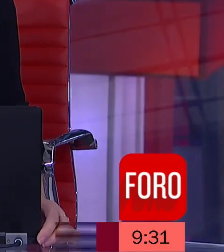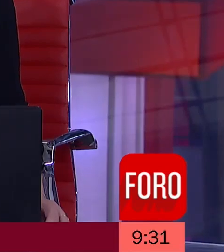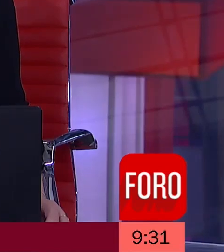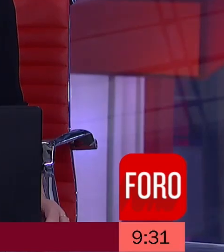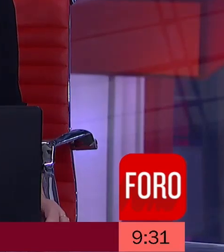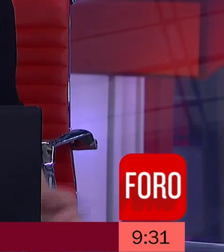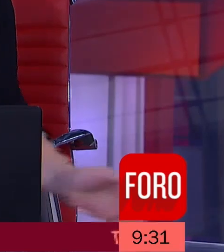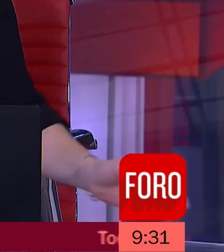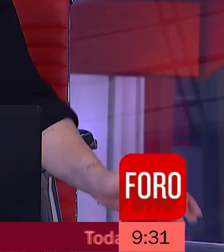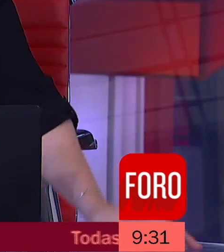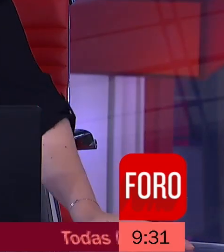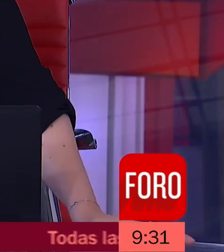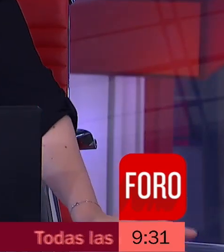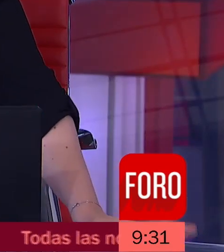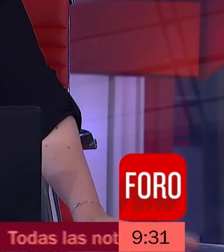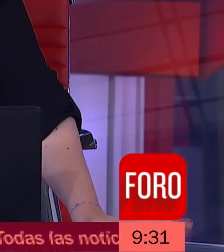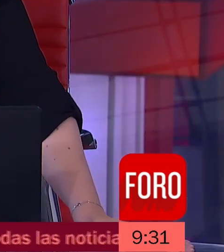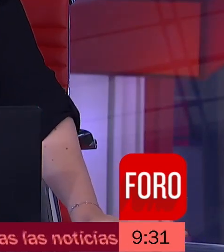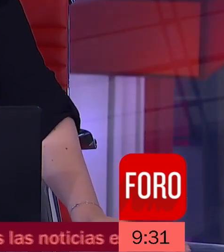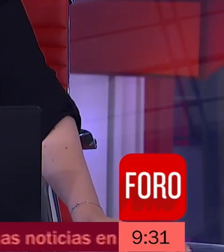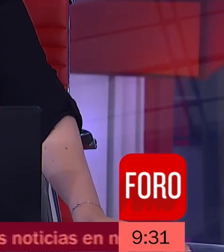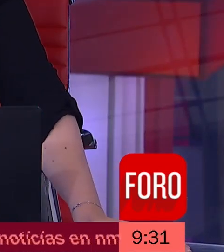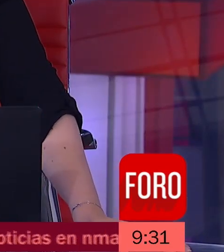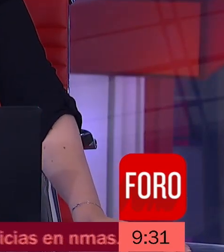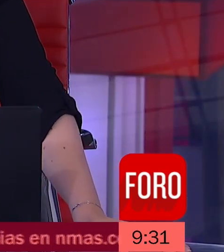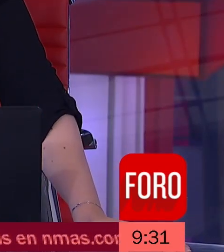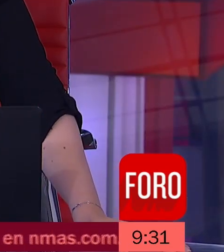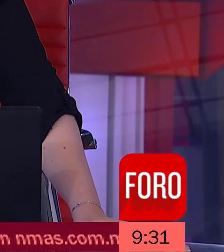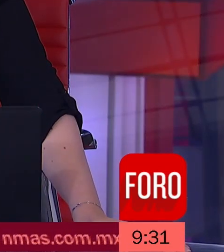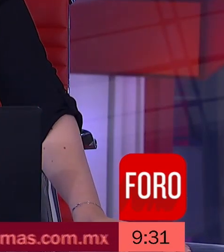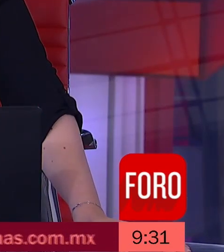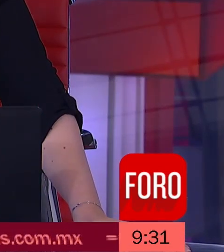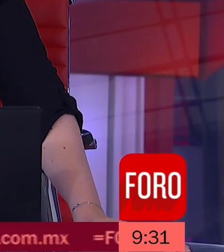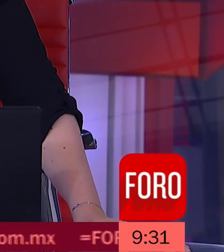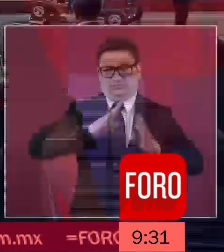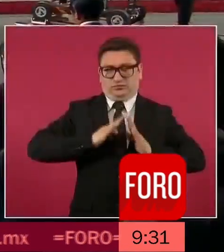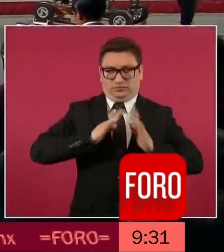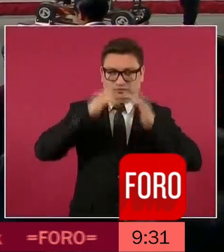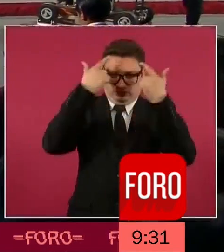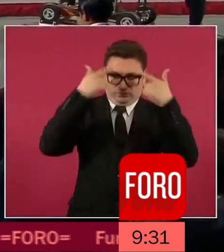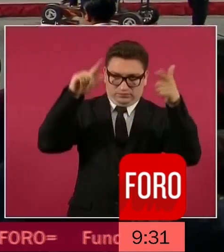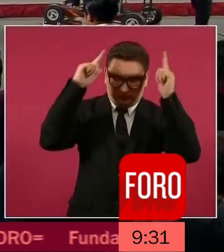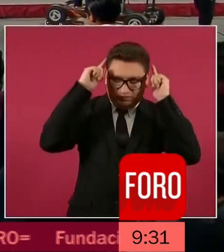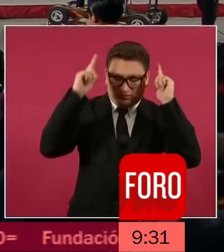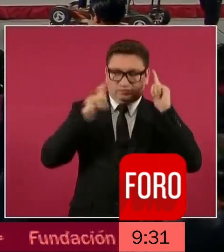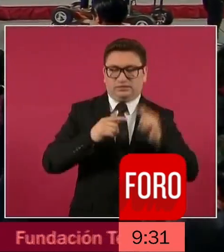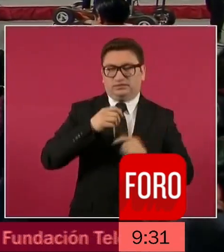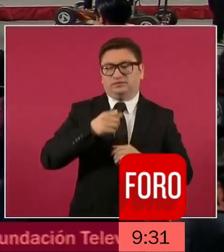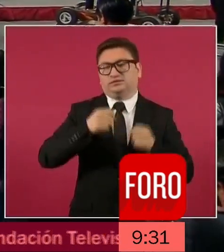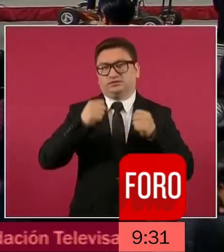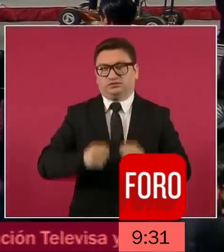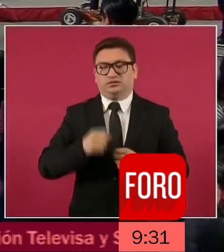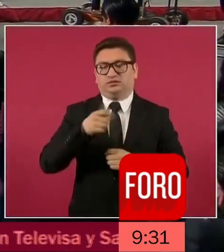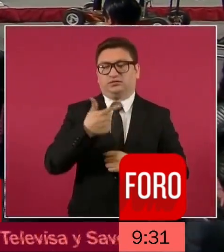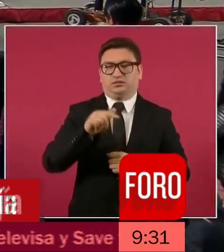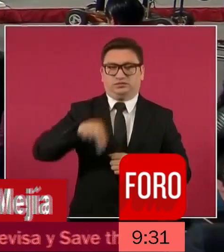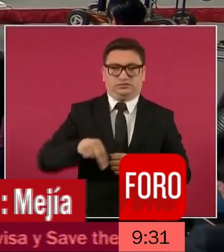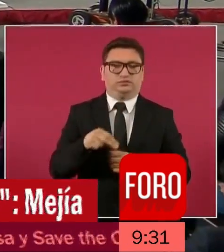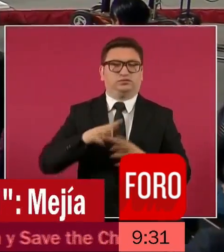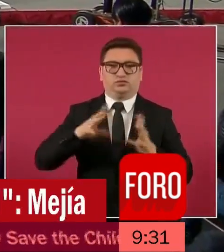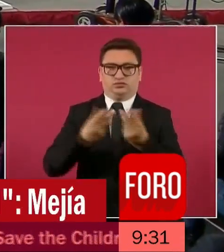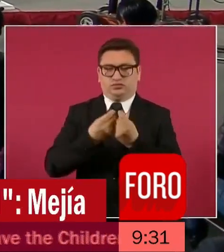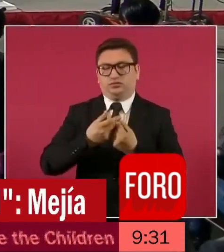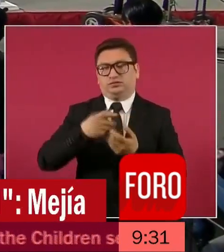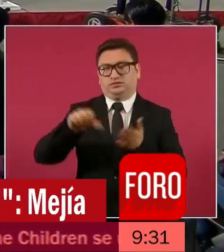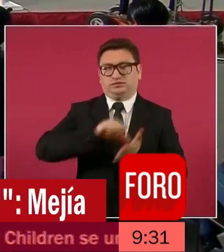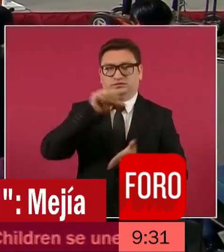Muchísimas gracias en la información fue detenido Edmundo Ángel n por el feminicidio de la cantante Jazmín Adriana zarate cuyo cuerpo fallado